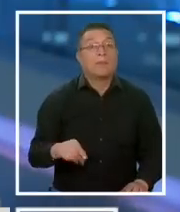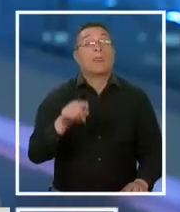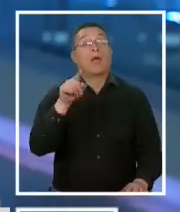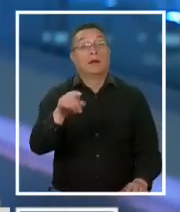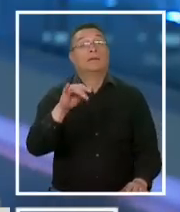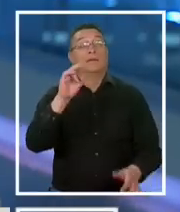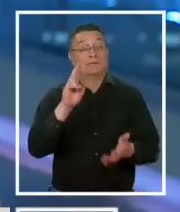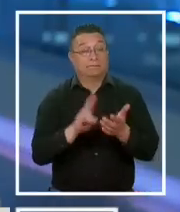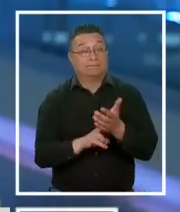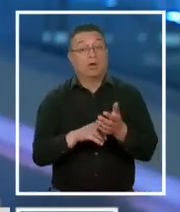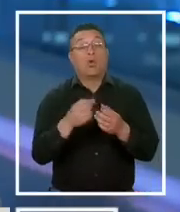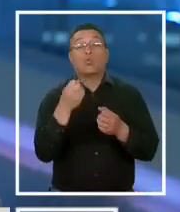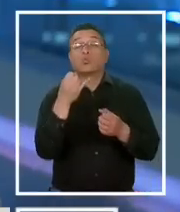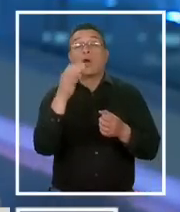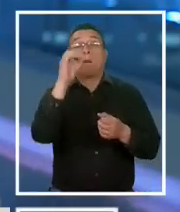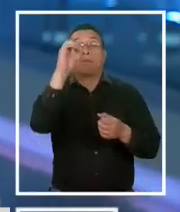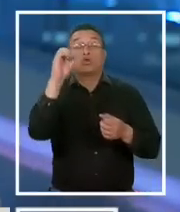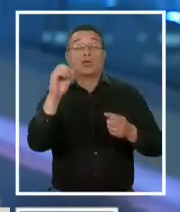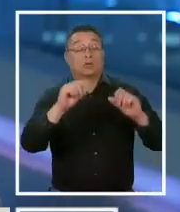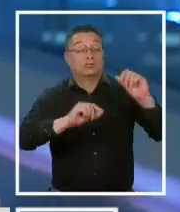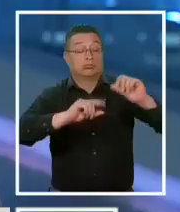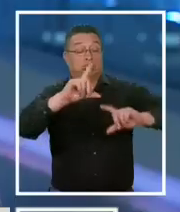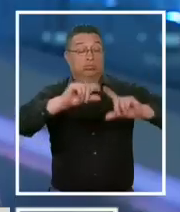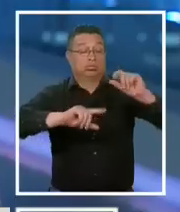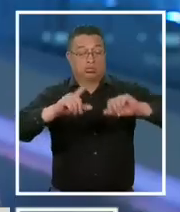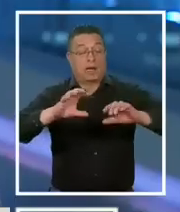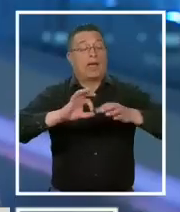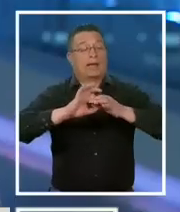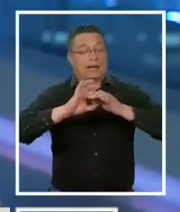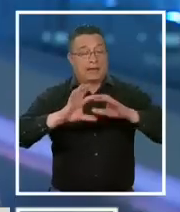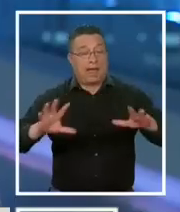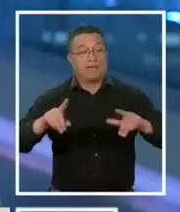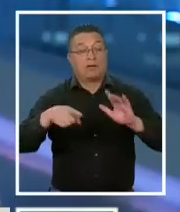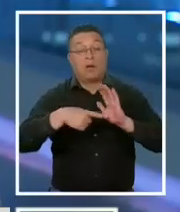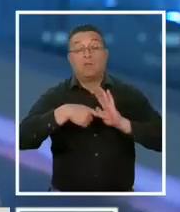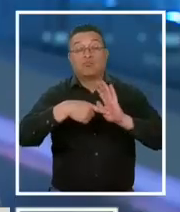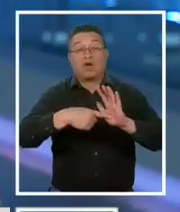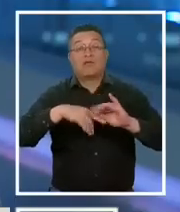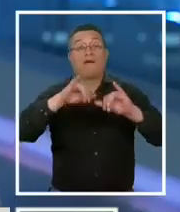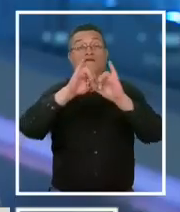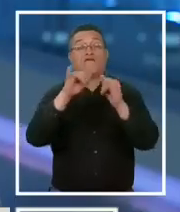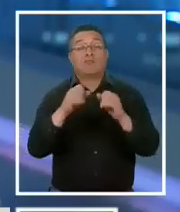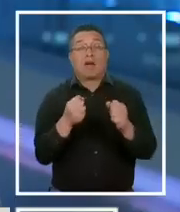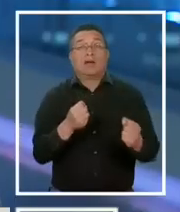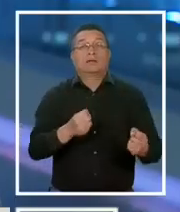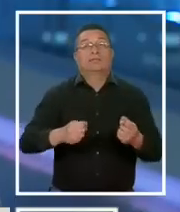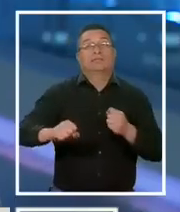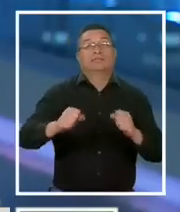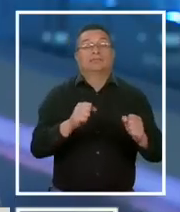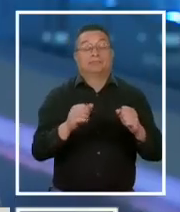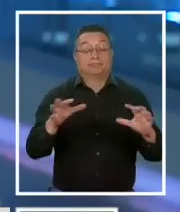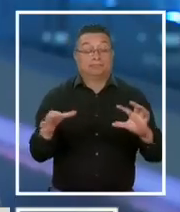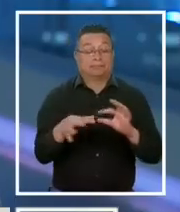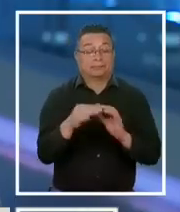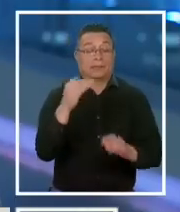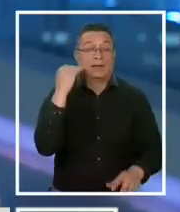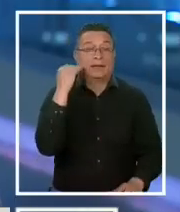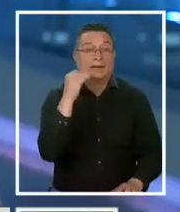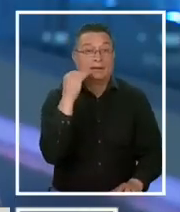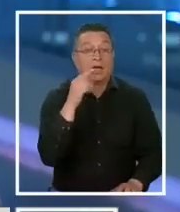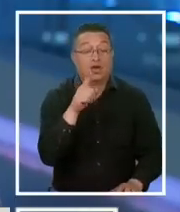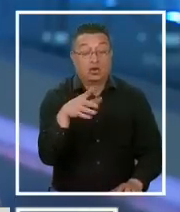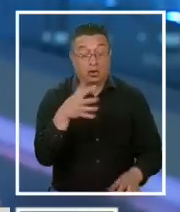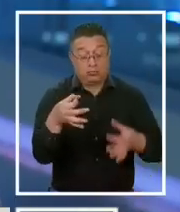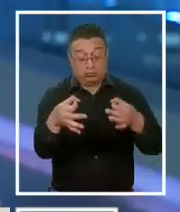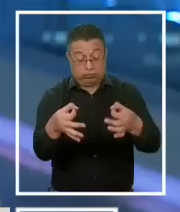cualquiera se hace porcentaje que por supuesto Estos son bastante graves porque reflejan también una forma de comportamiento en relación con la niñez no cuando tú